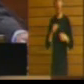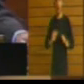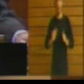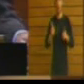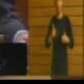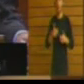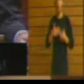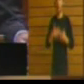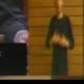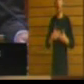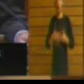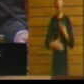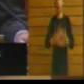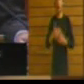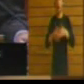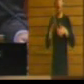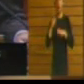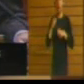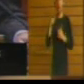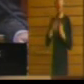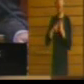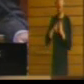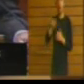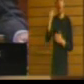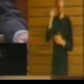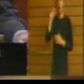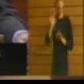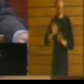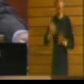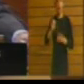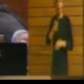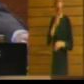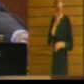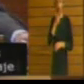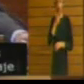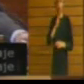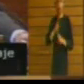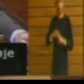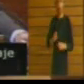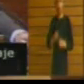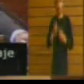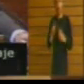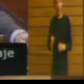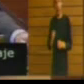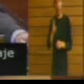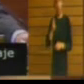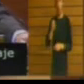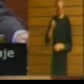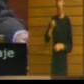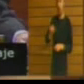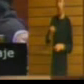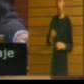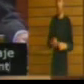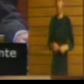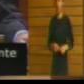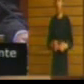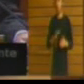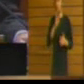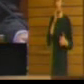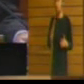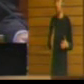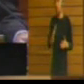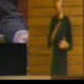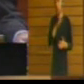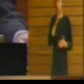programa de aprendizaje en lenguas extranjeras, fundamentalmente en inglés, lo que se ha venido denominando y se denomina PAI. ¿Y eso por